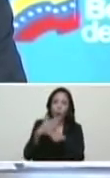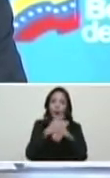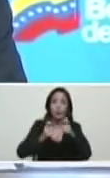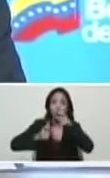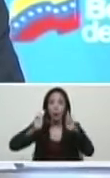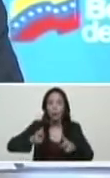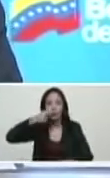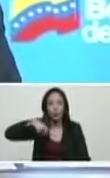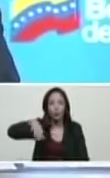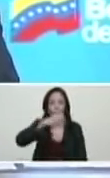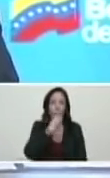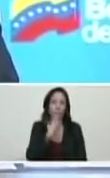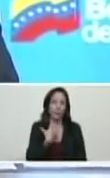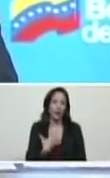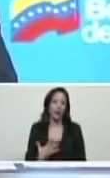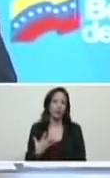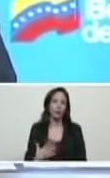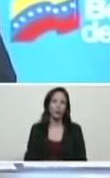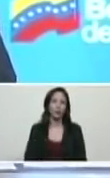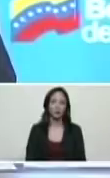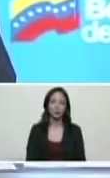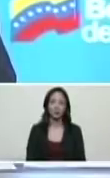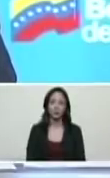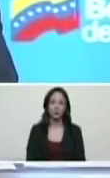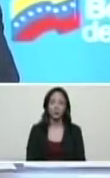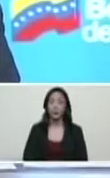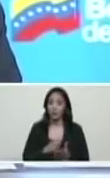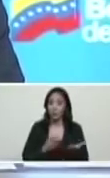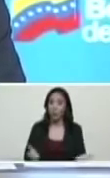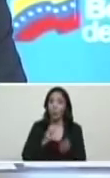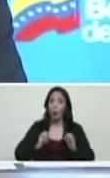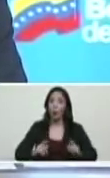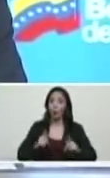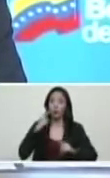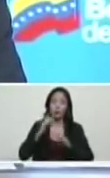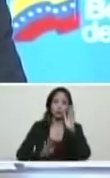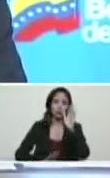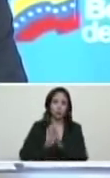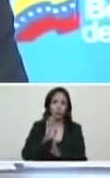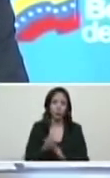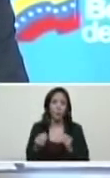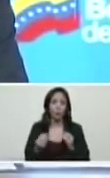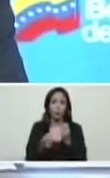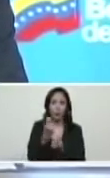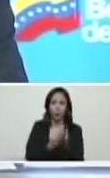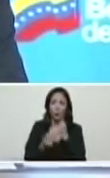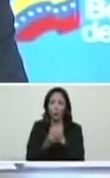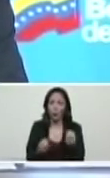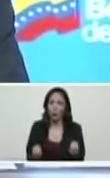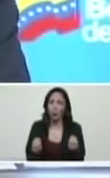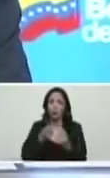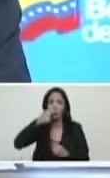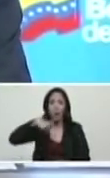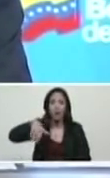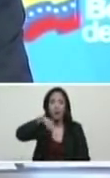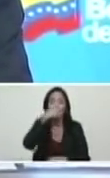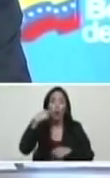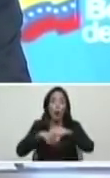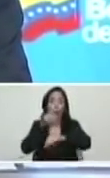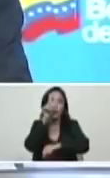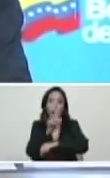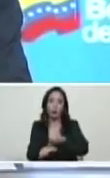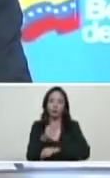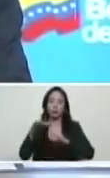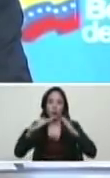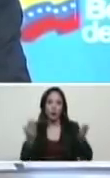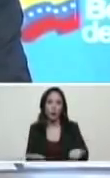que vean la belleza que hay y todas las oportunidades de desarrollo económico que tenemos en el llano, único,